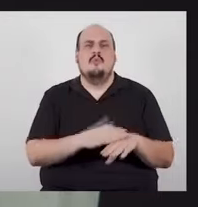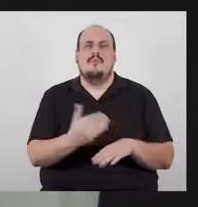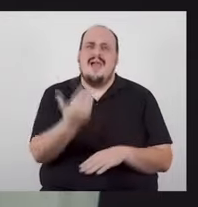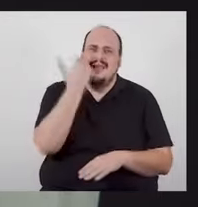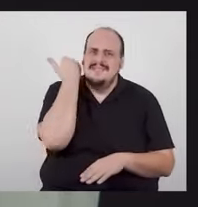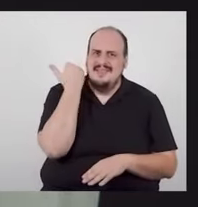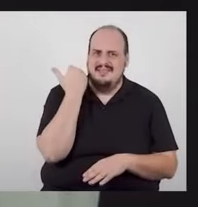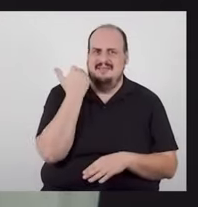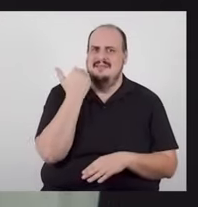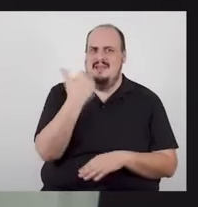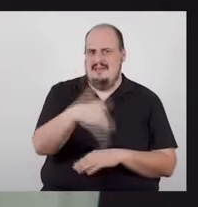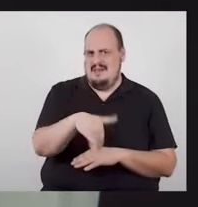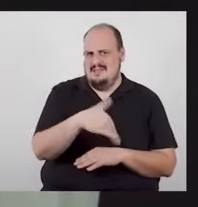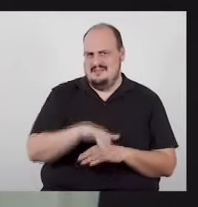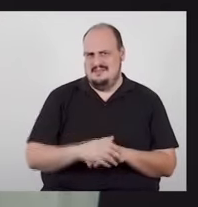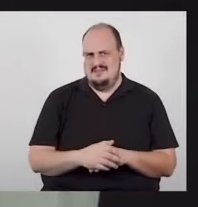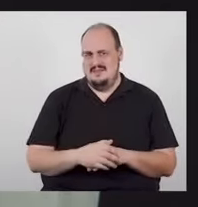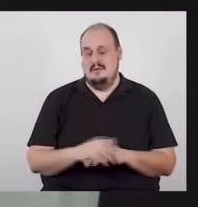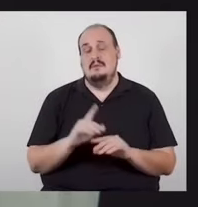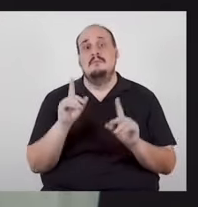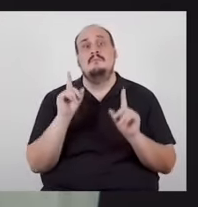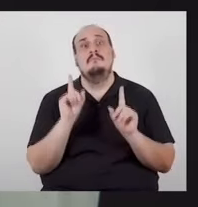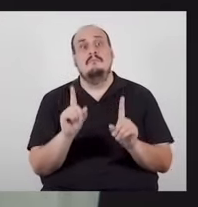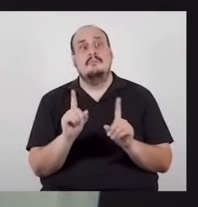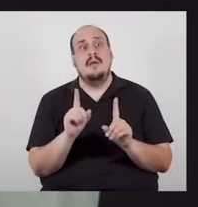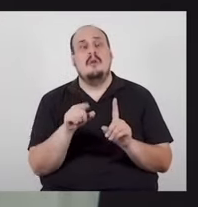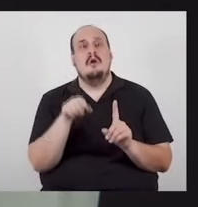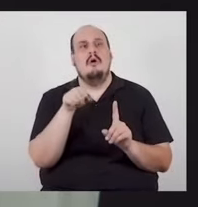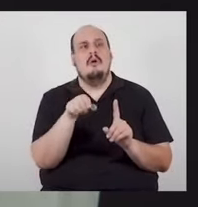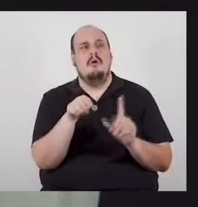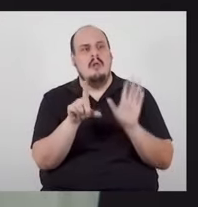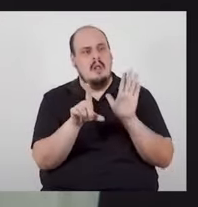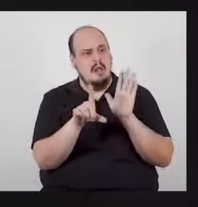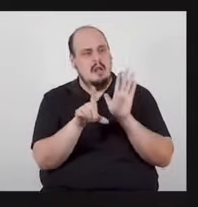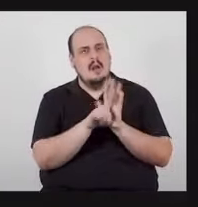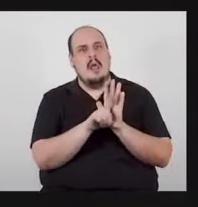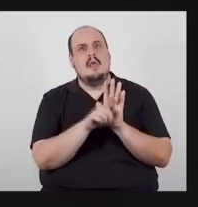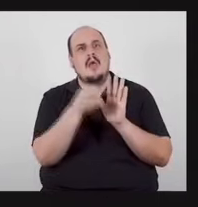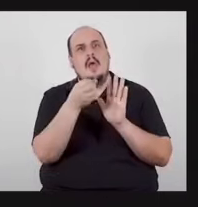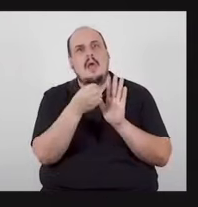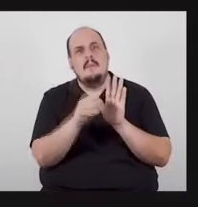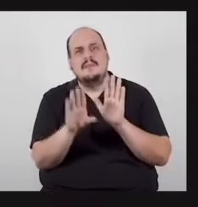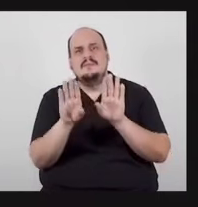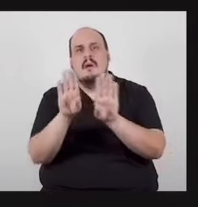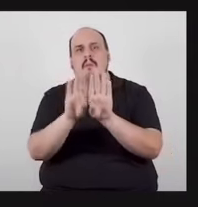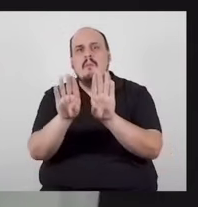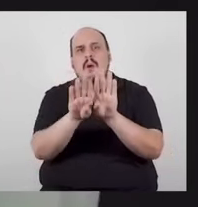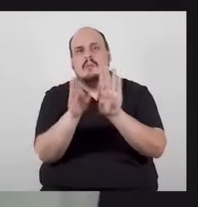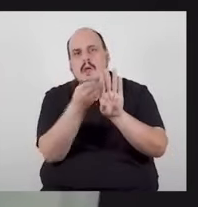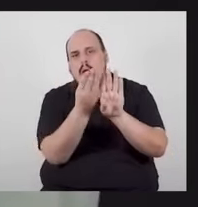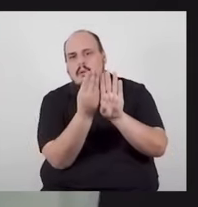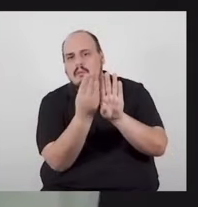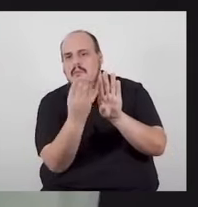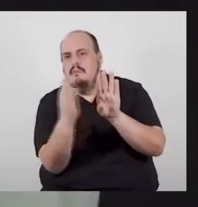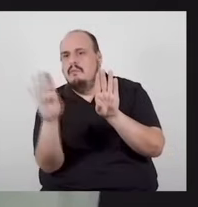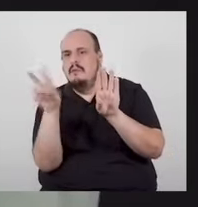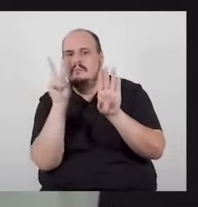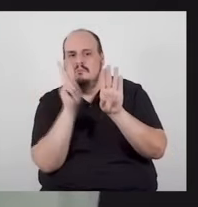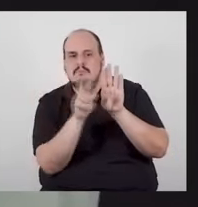hechos viales. Pero la verdad que es una bisagra para mí, que nos permite abordar el tema desde